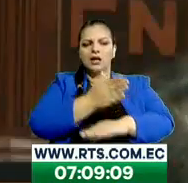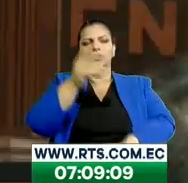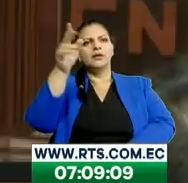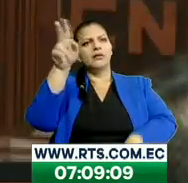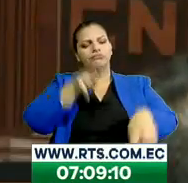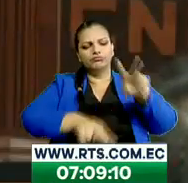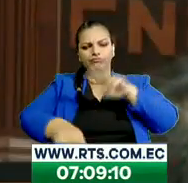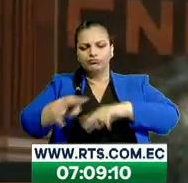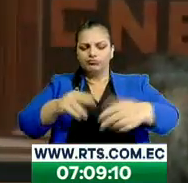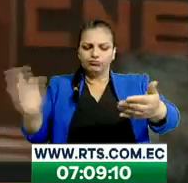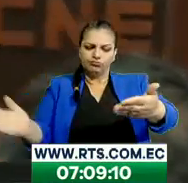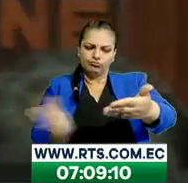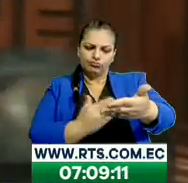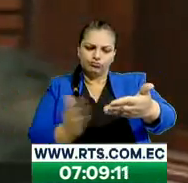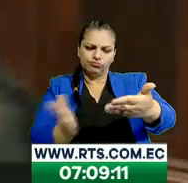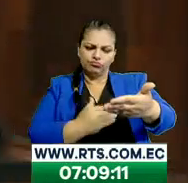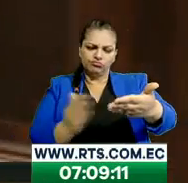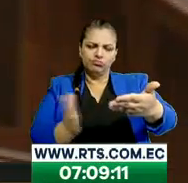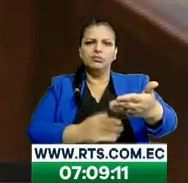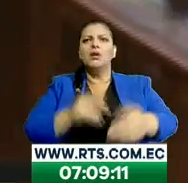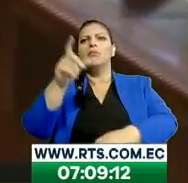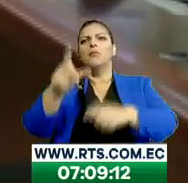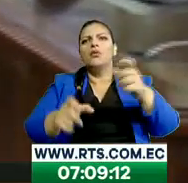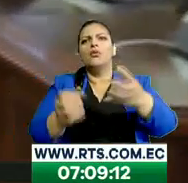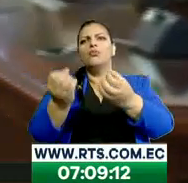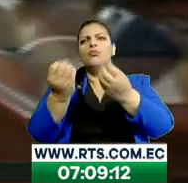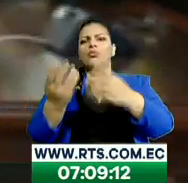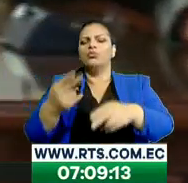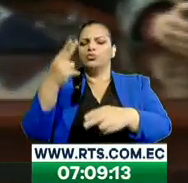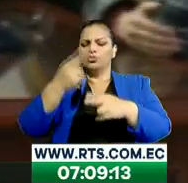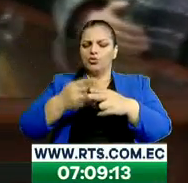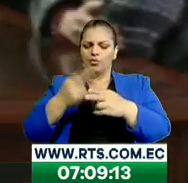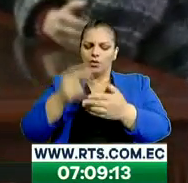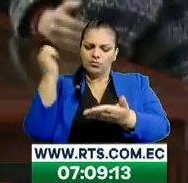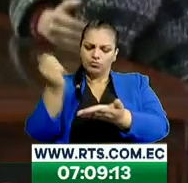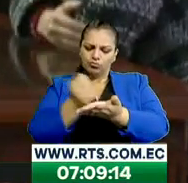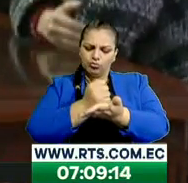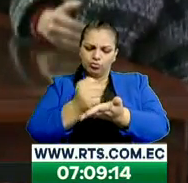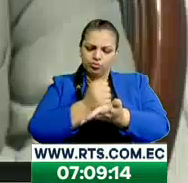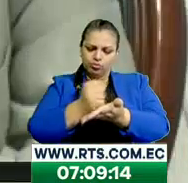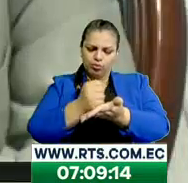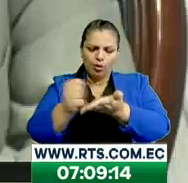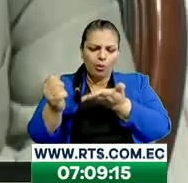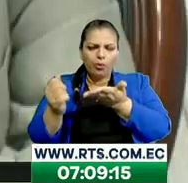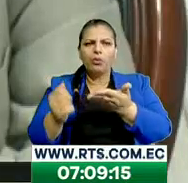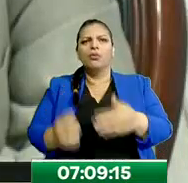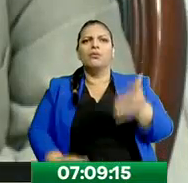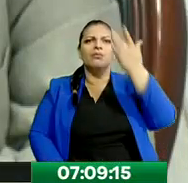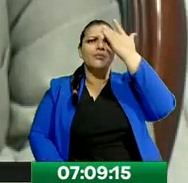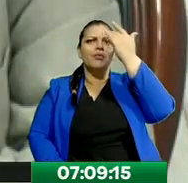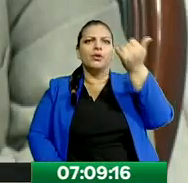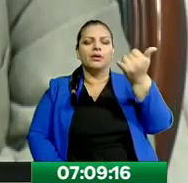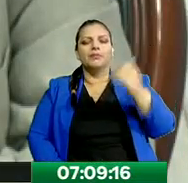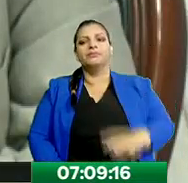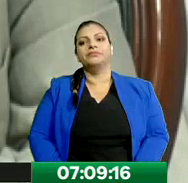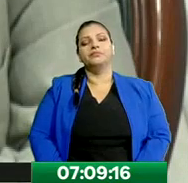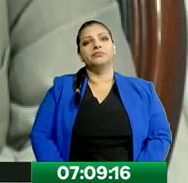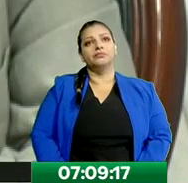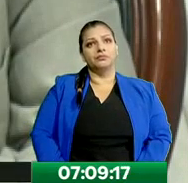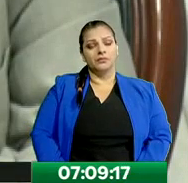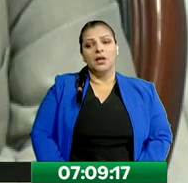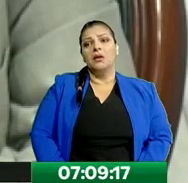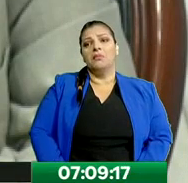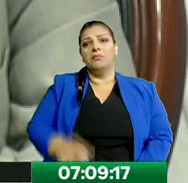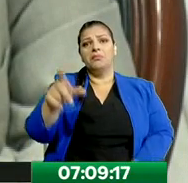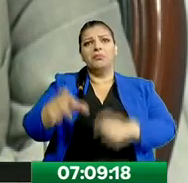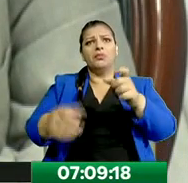más de 131.000 registros que presentaban varias inconsistencias. Ciudadanos con 2 números